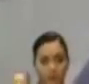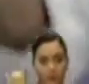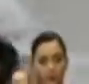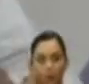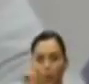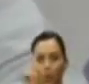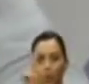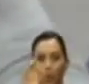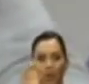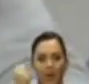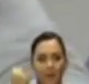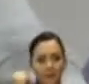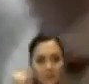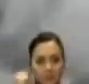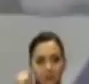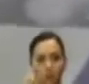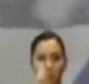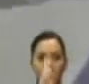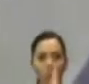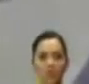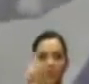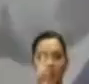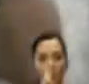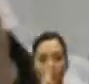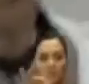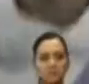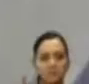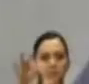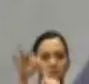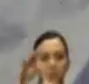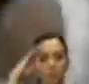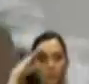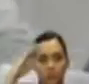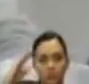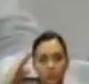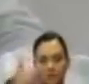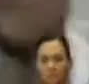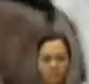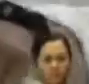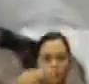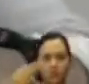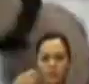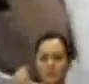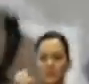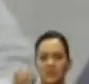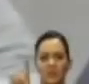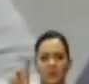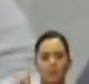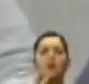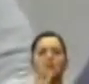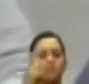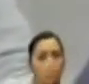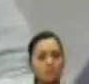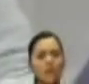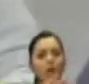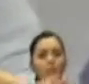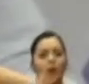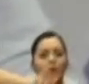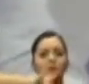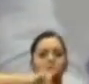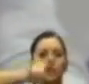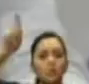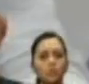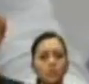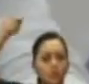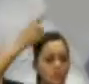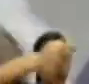Unidad Especializada de la Policía, UES, algo así se llamaba, Mayor Silva, lo ponía en la embajada. No había presupuesto